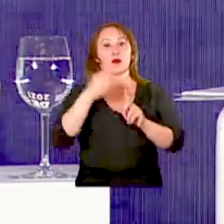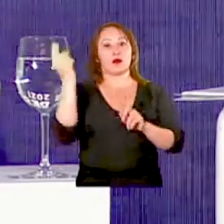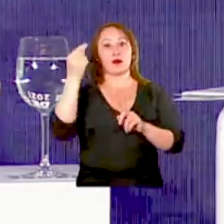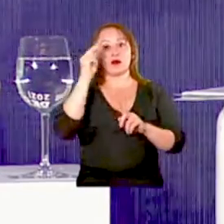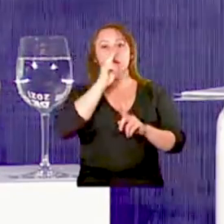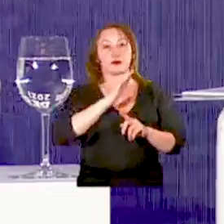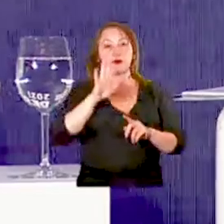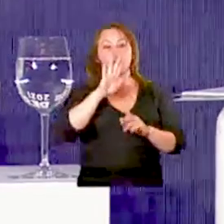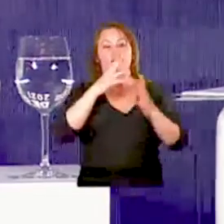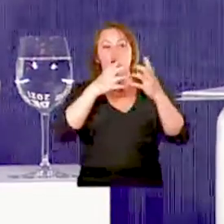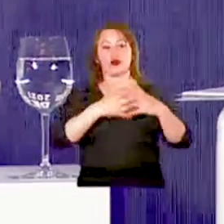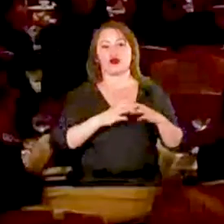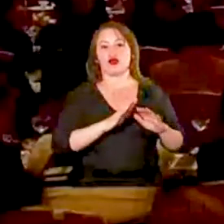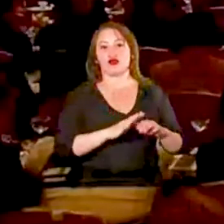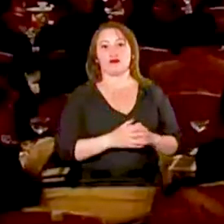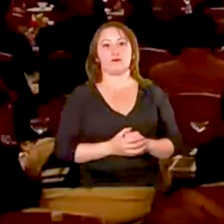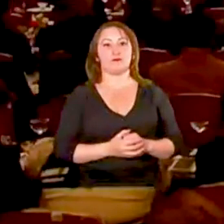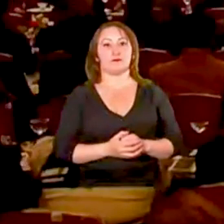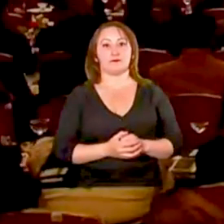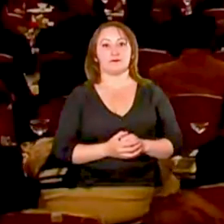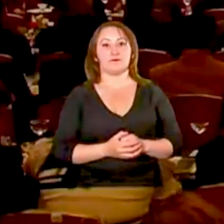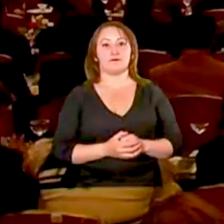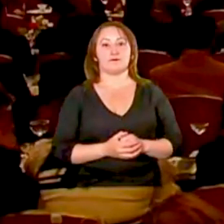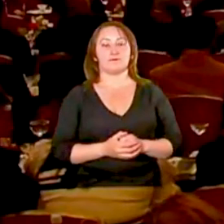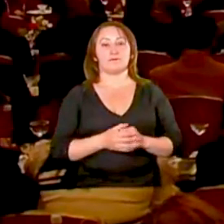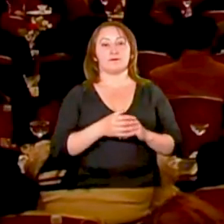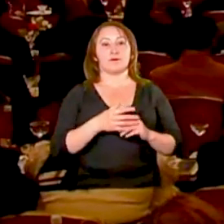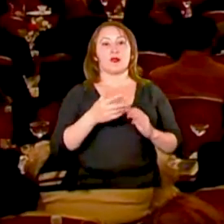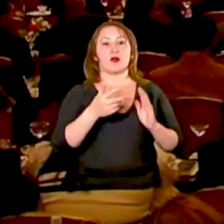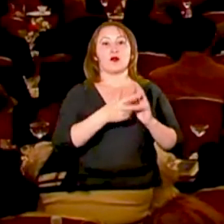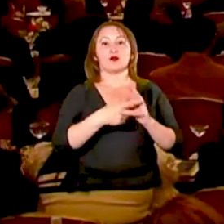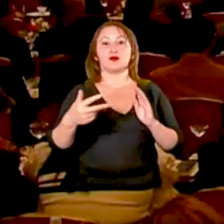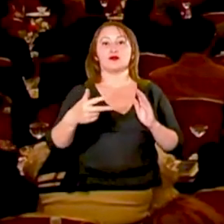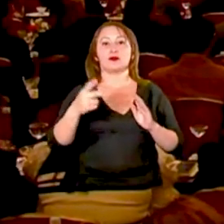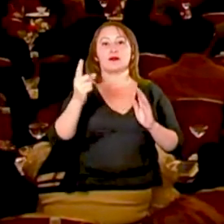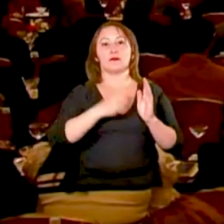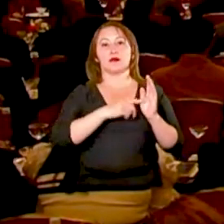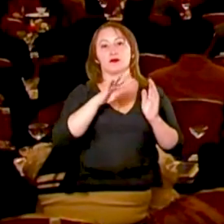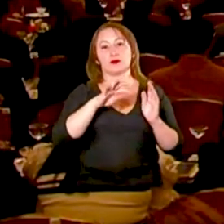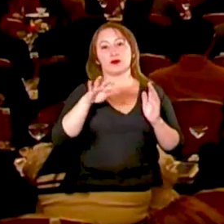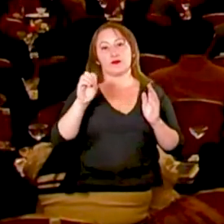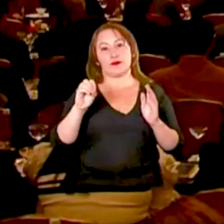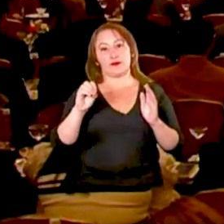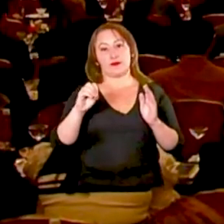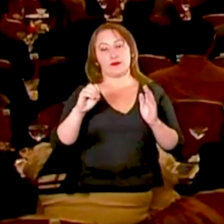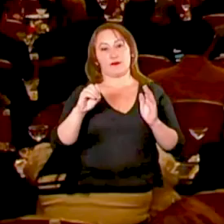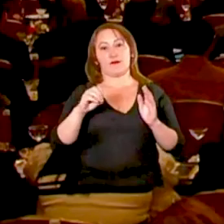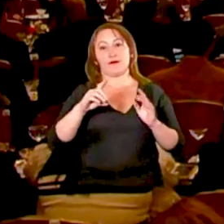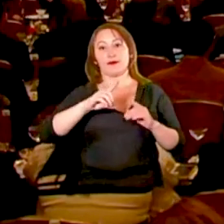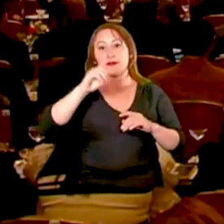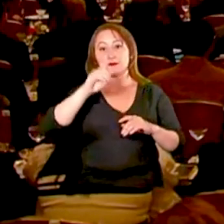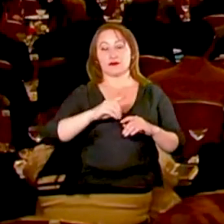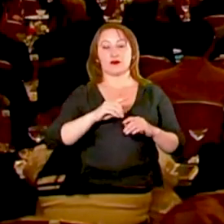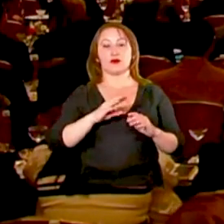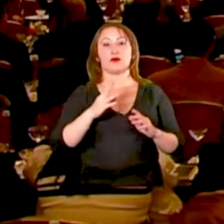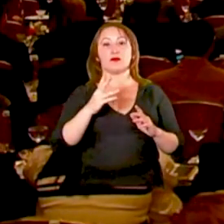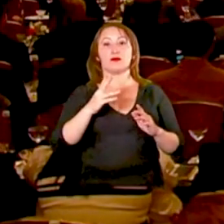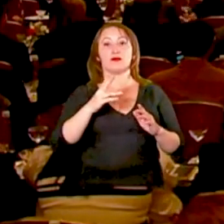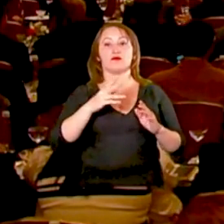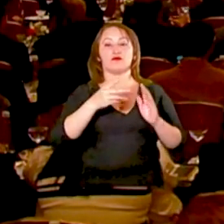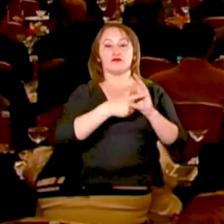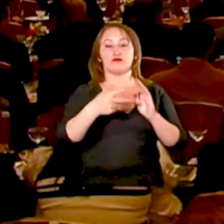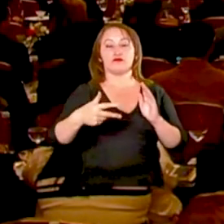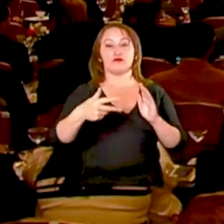tiene esa función. Es la constituyente del 90 y la decisión y la carta política del